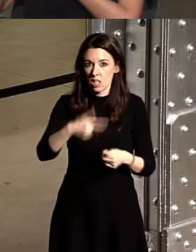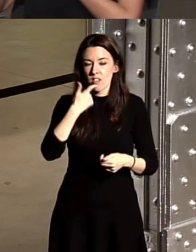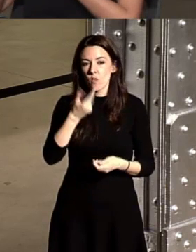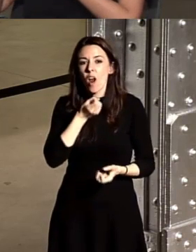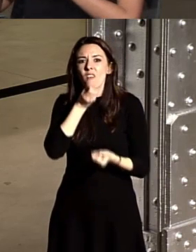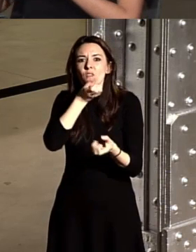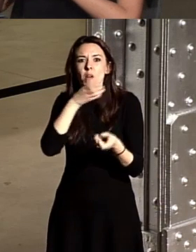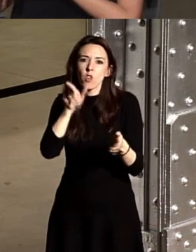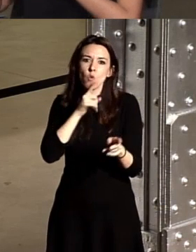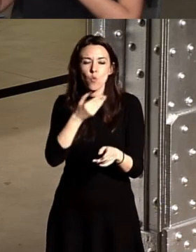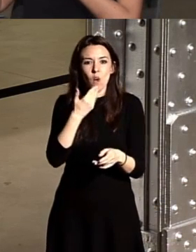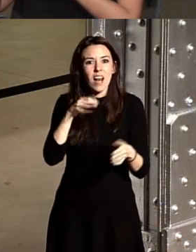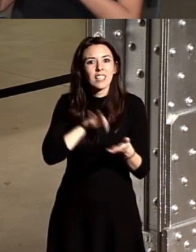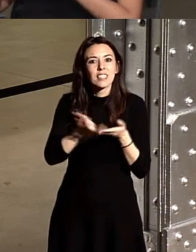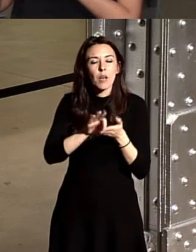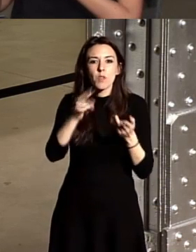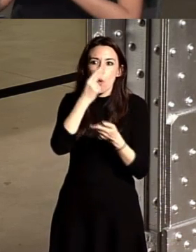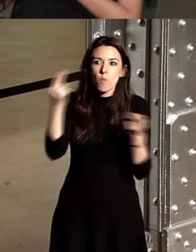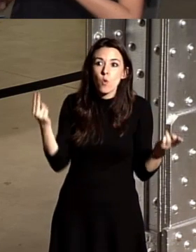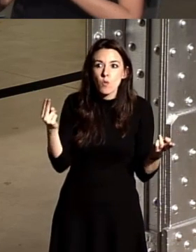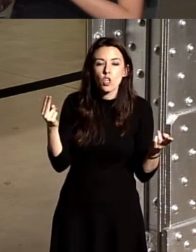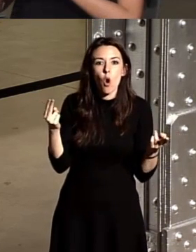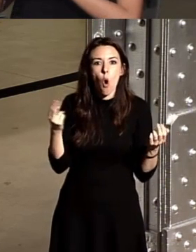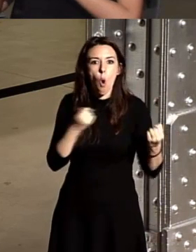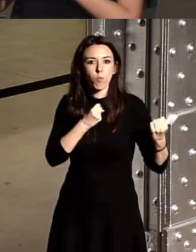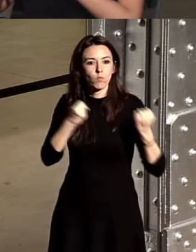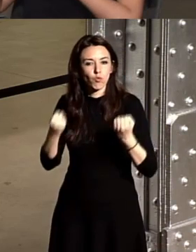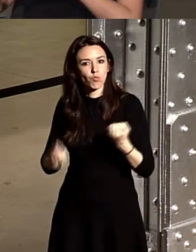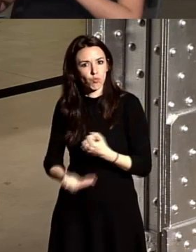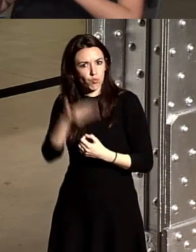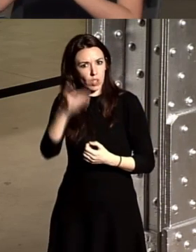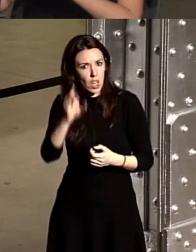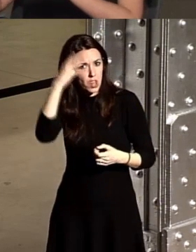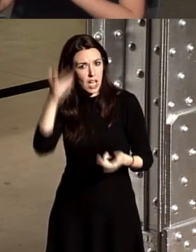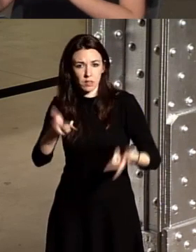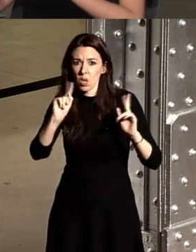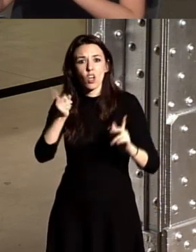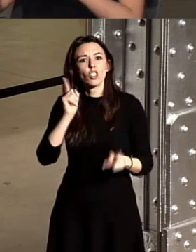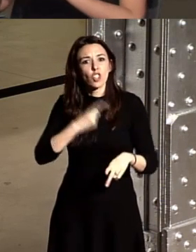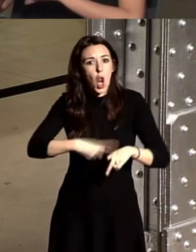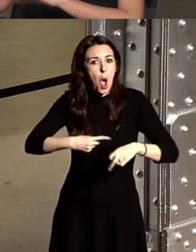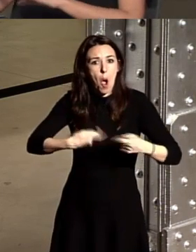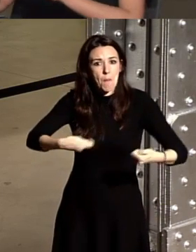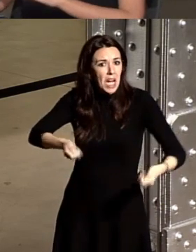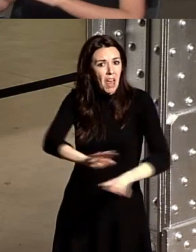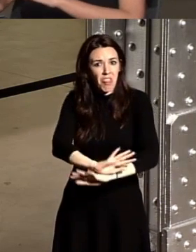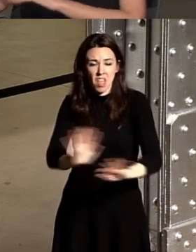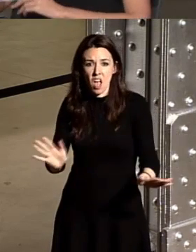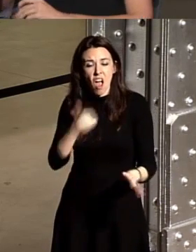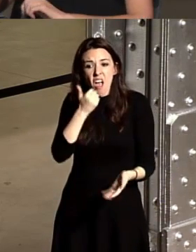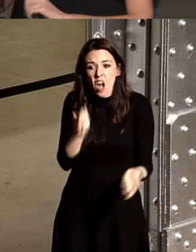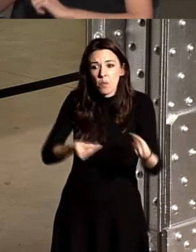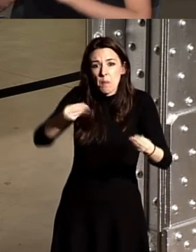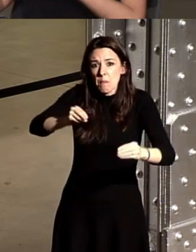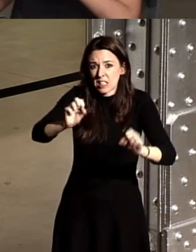como un servicio público o como un pilar fundamental de las sociedades libres y democráticas, sino como mera mercancía sin más, sin ningún ingrediente más